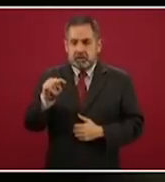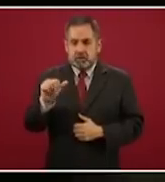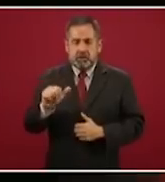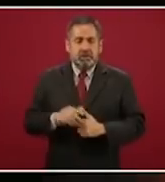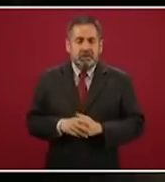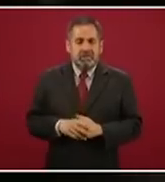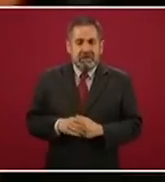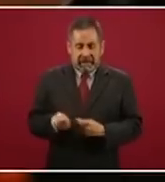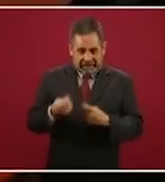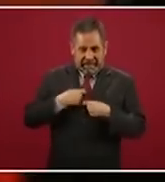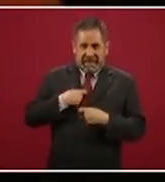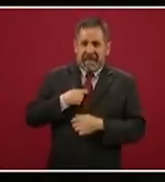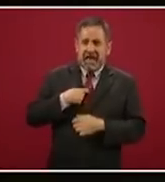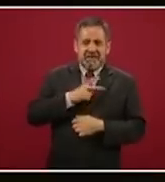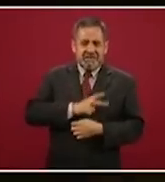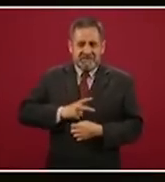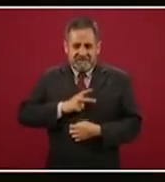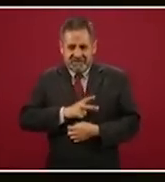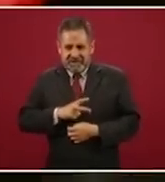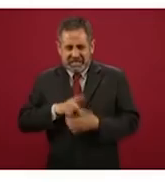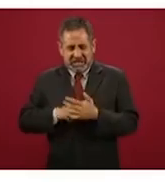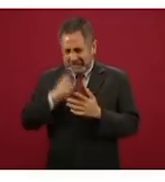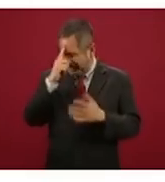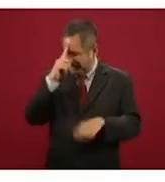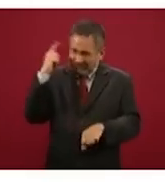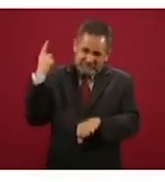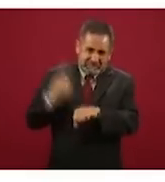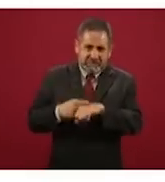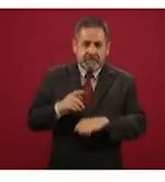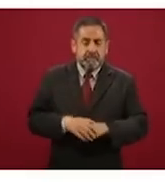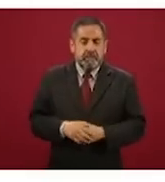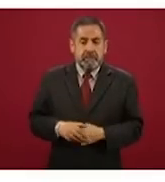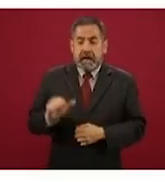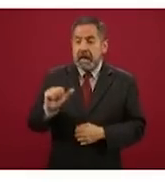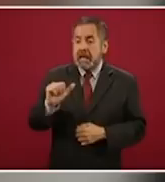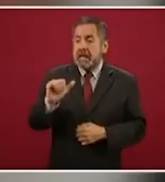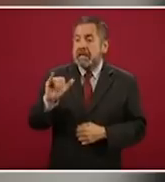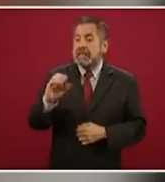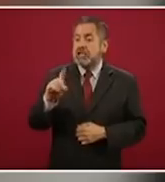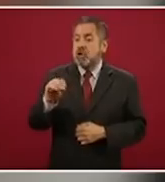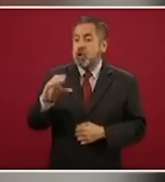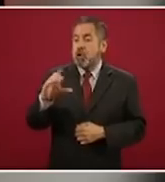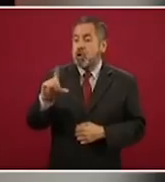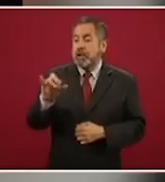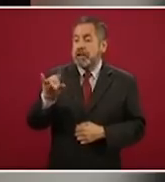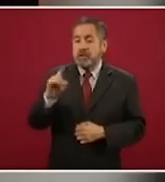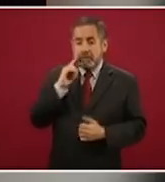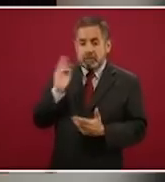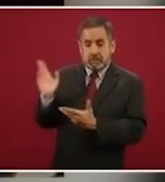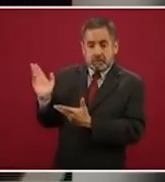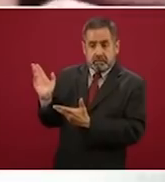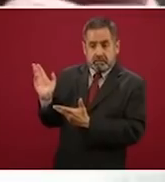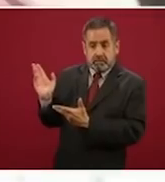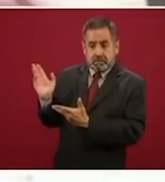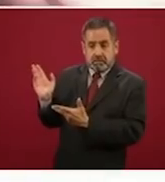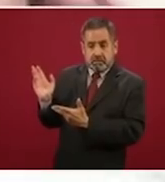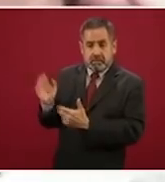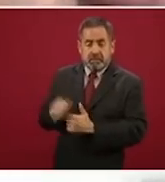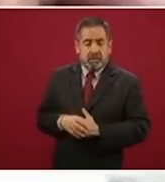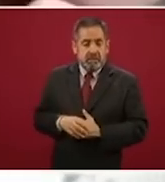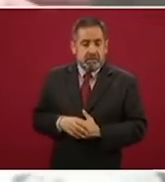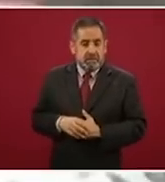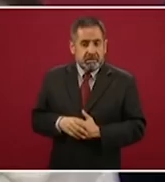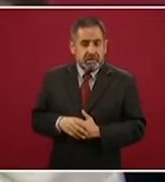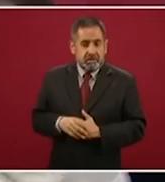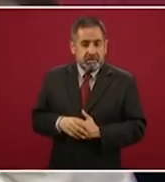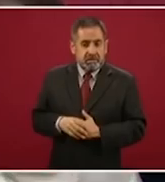Provoca envenenamiento e intoxicación severa. Ácido clorhídrico. Ocasiona quemaduras,